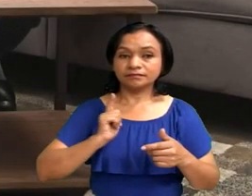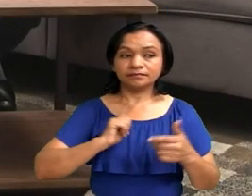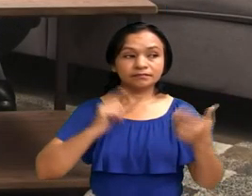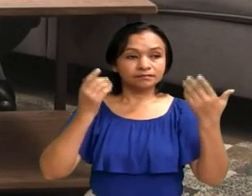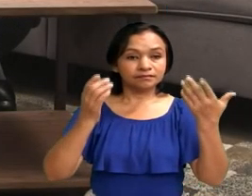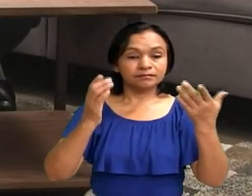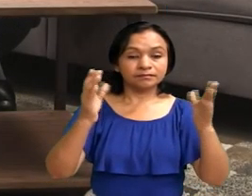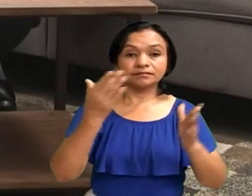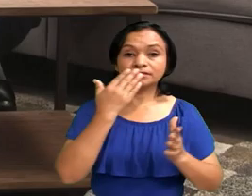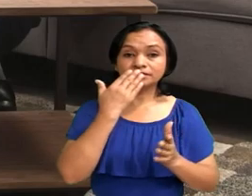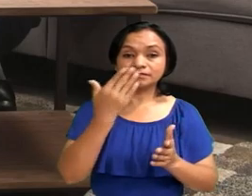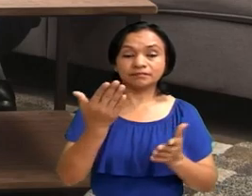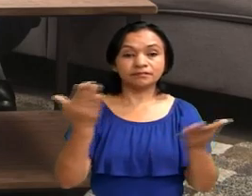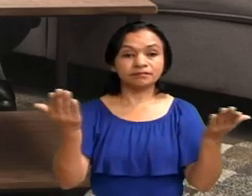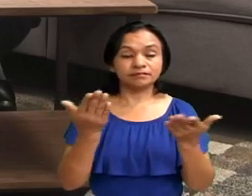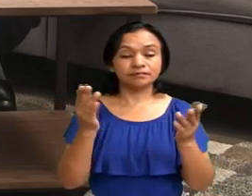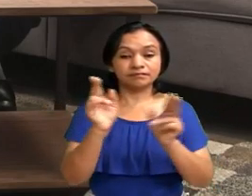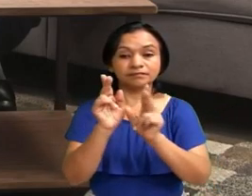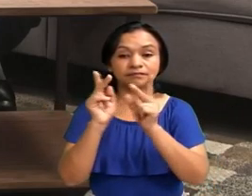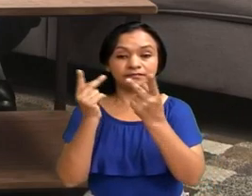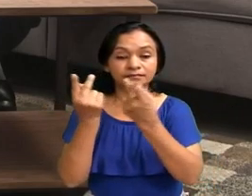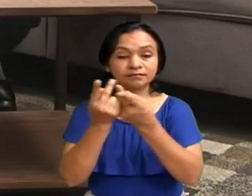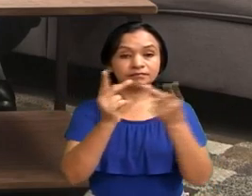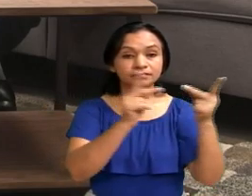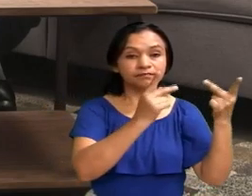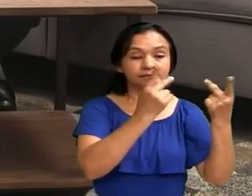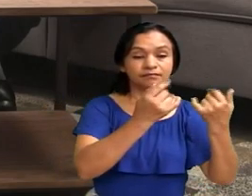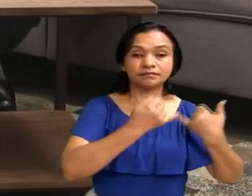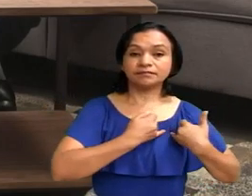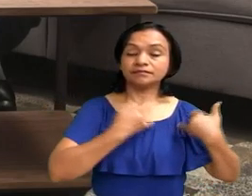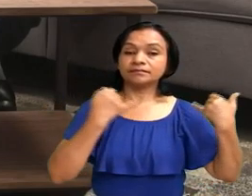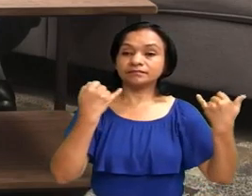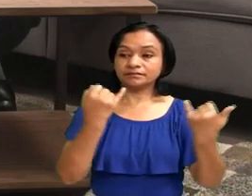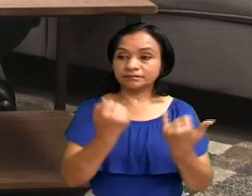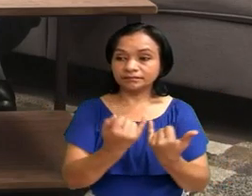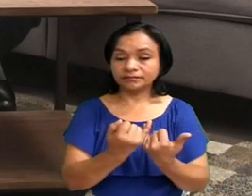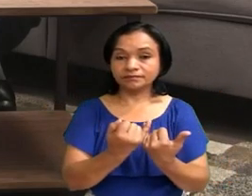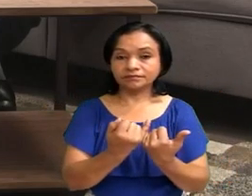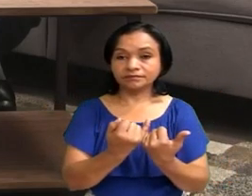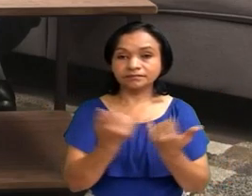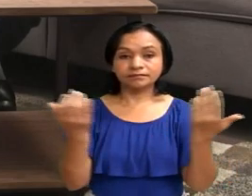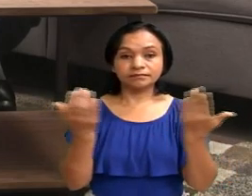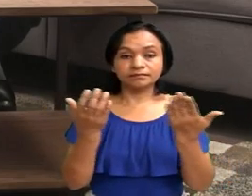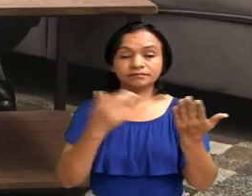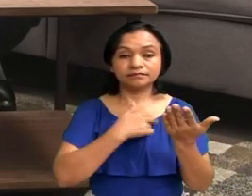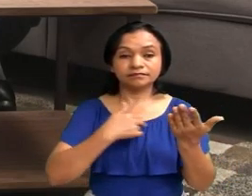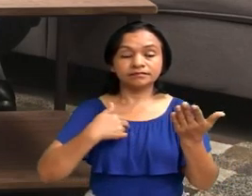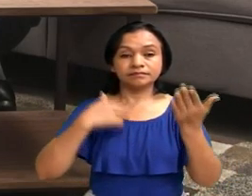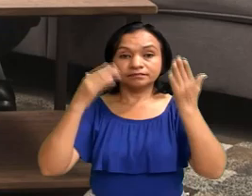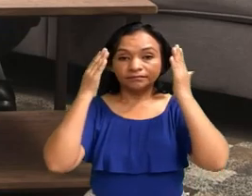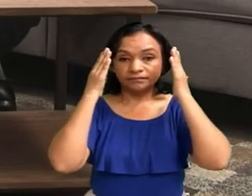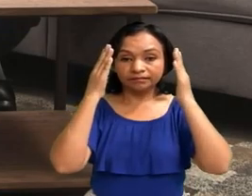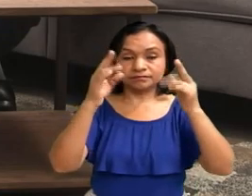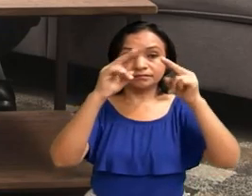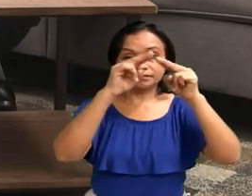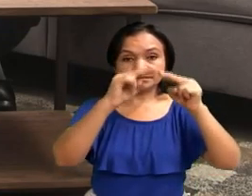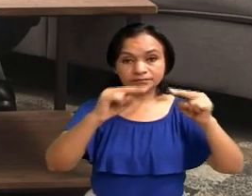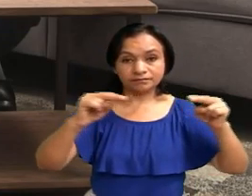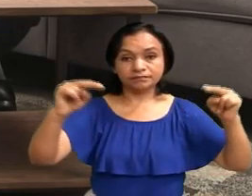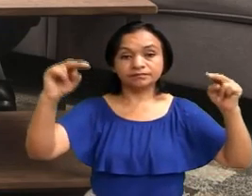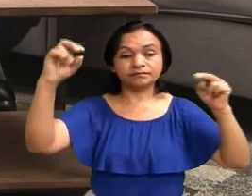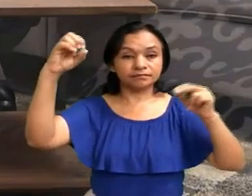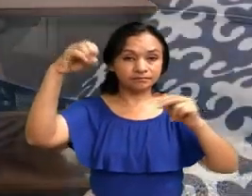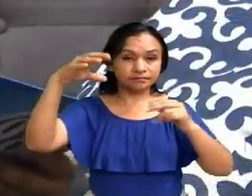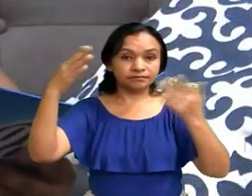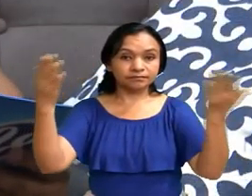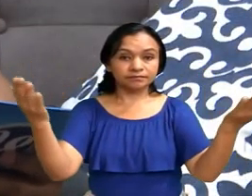expectativas de la población, de las instituciones, a como lo hace la cobertura eléctrica, ¿verdad? Por de las y los protagonistas, el